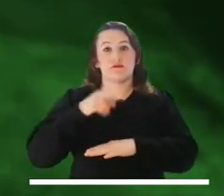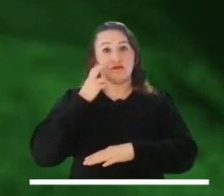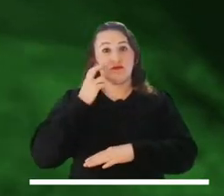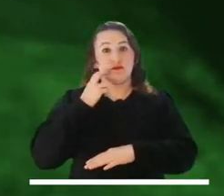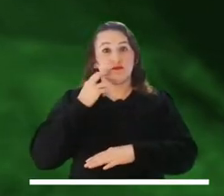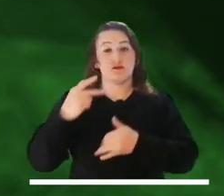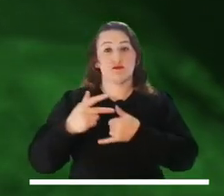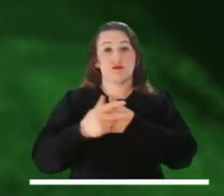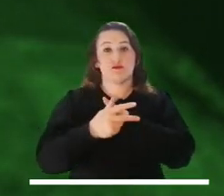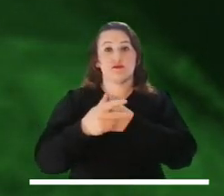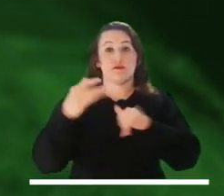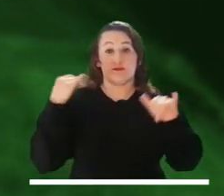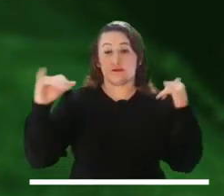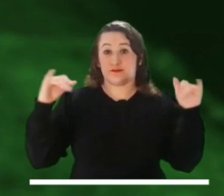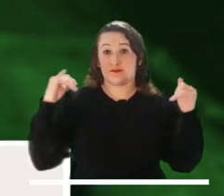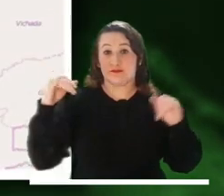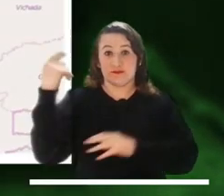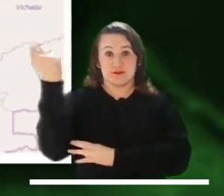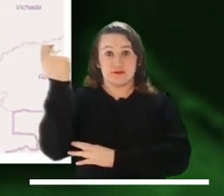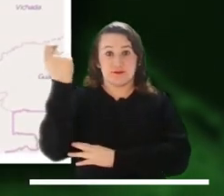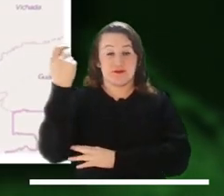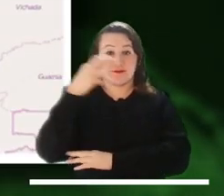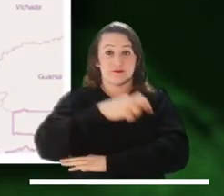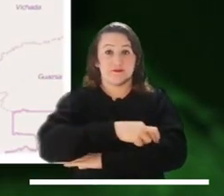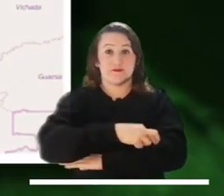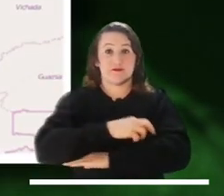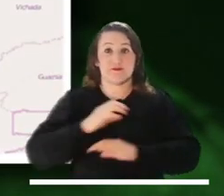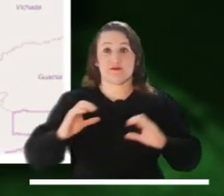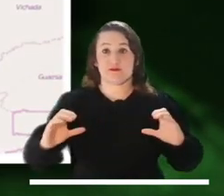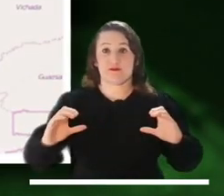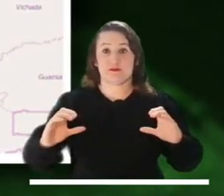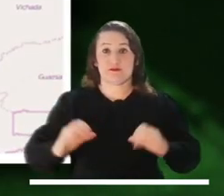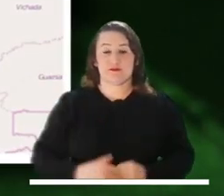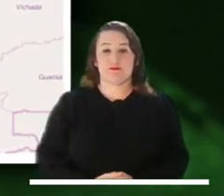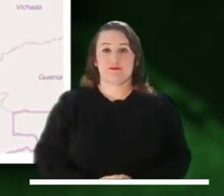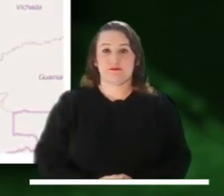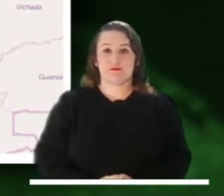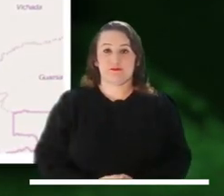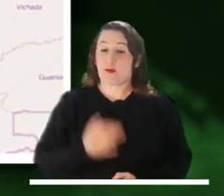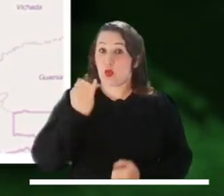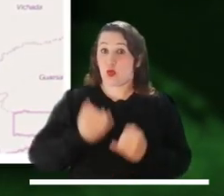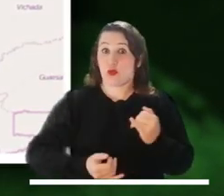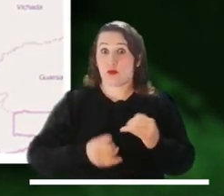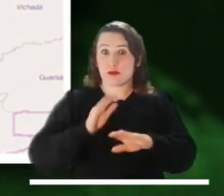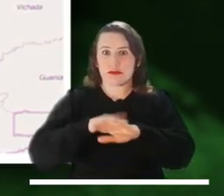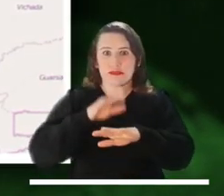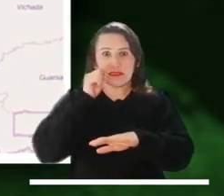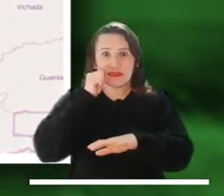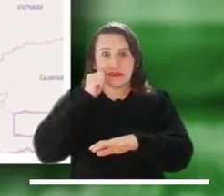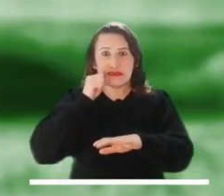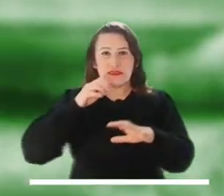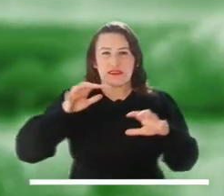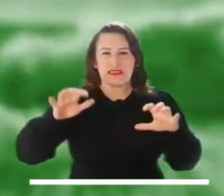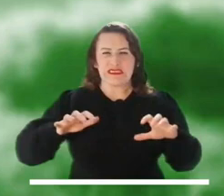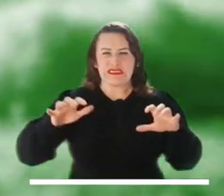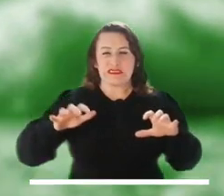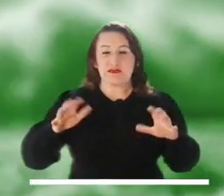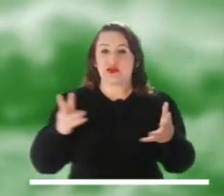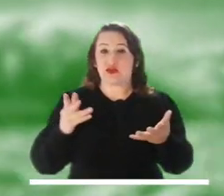de deslizamientos en Magdalena, Nariño, Chocó, la región andina, Casanare, Meta, Putumayo y